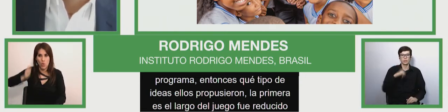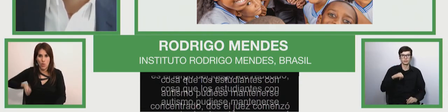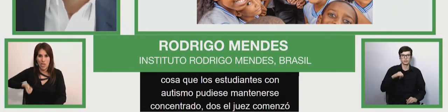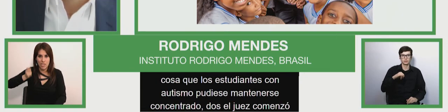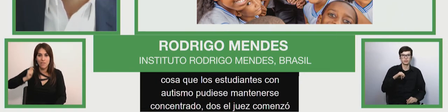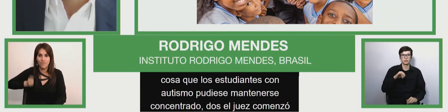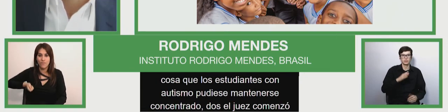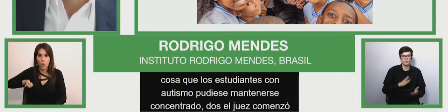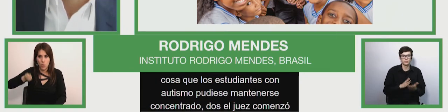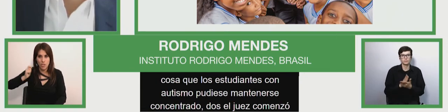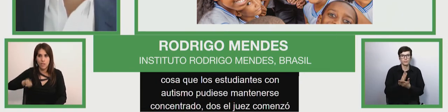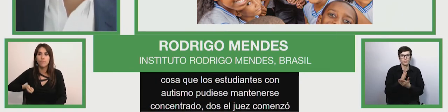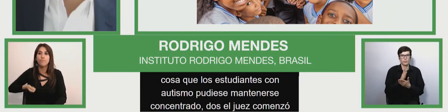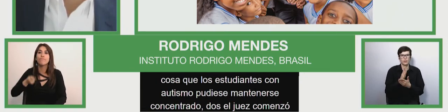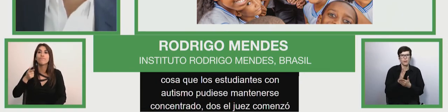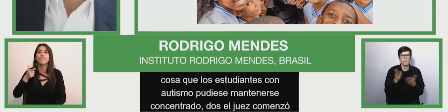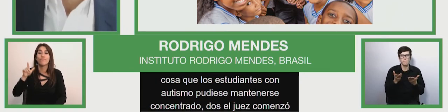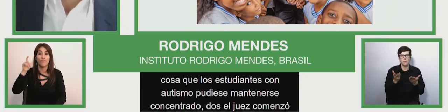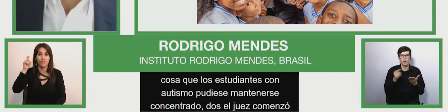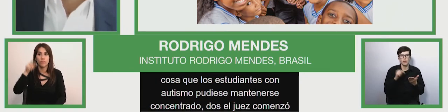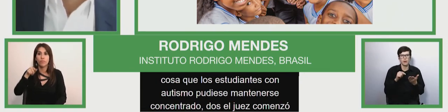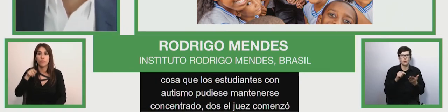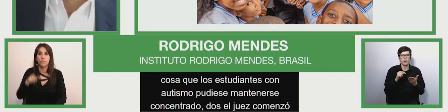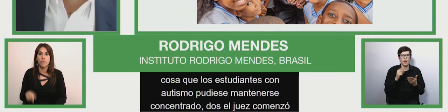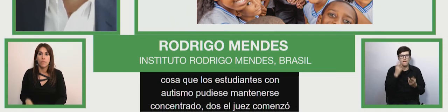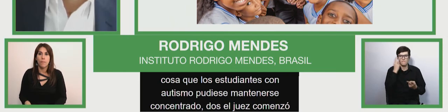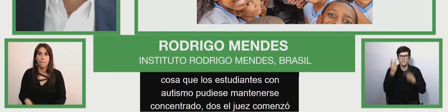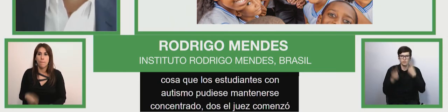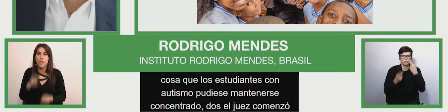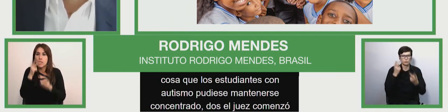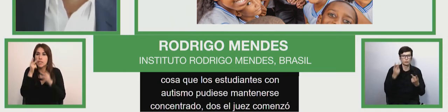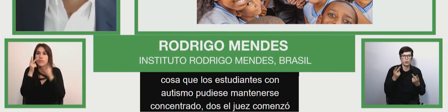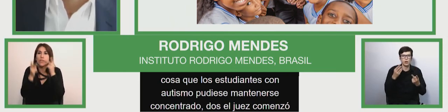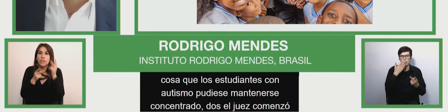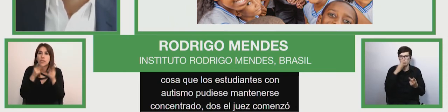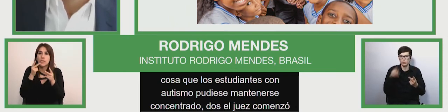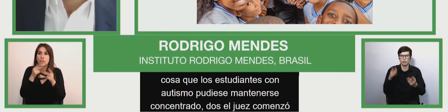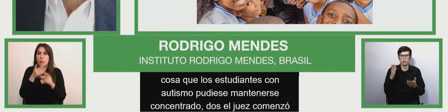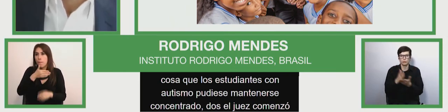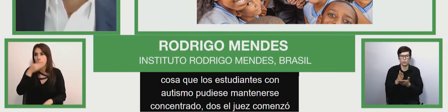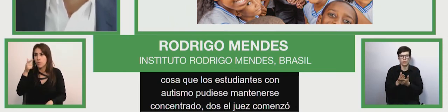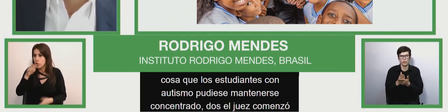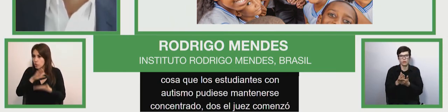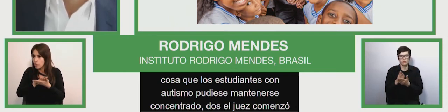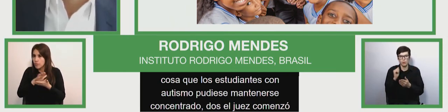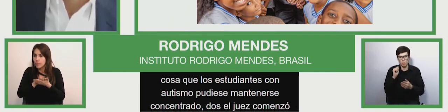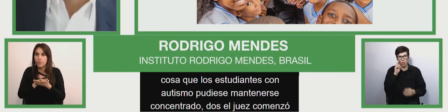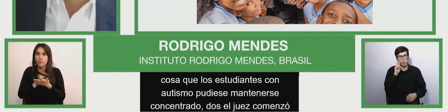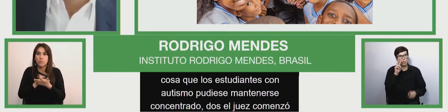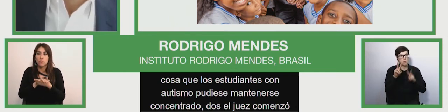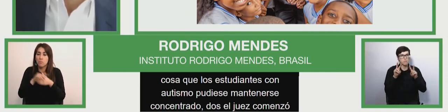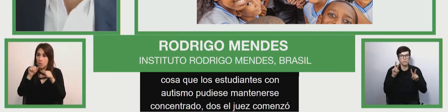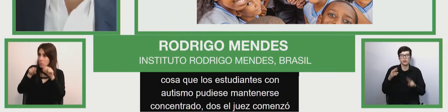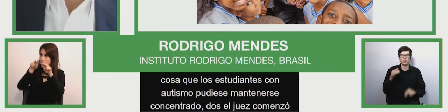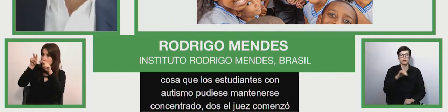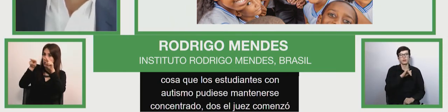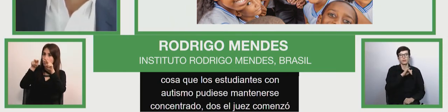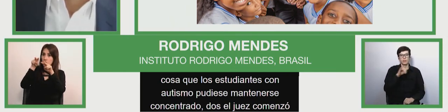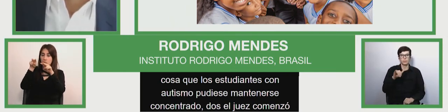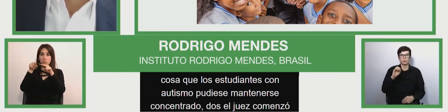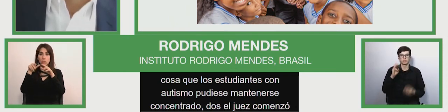para formas visuales para que mejor estudiante pudiera seguirlo y tercero la corte fue